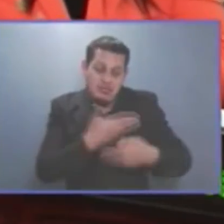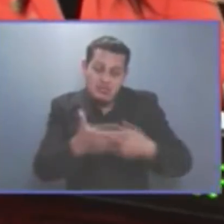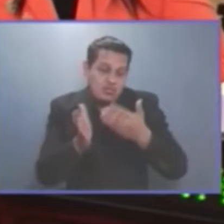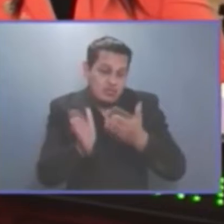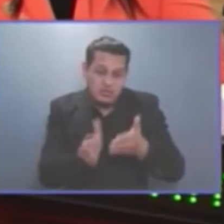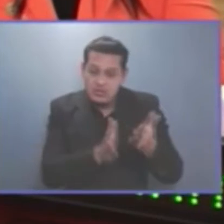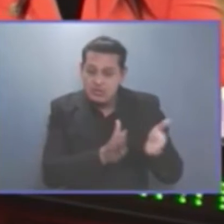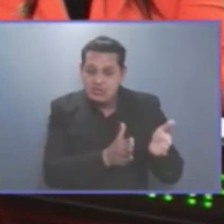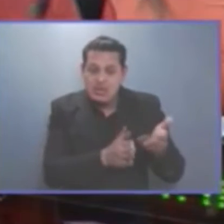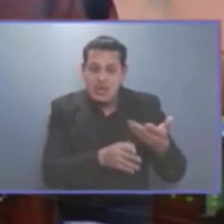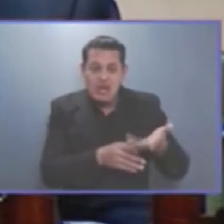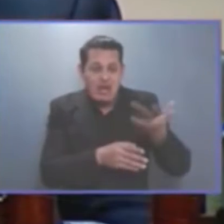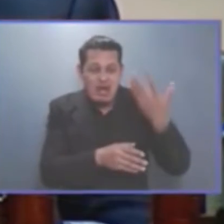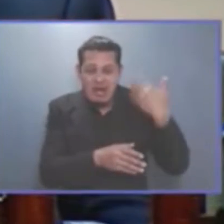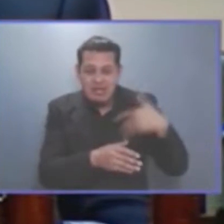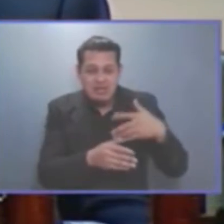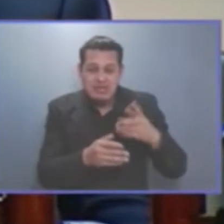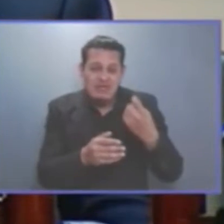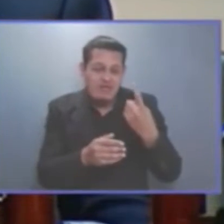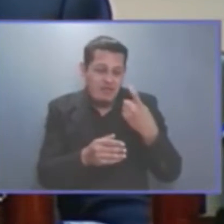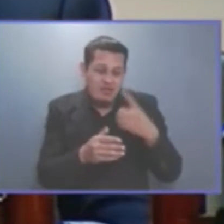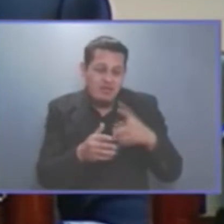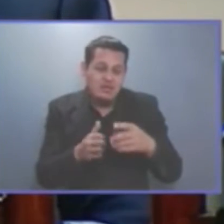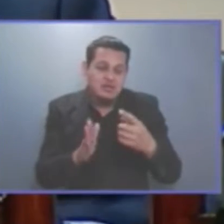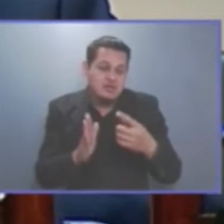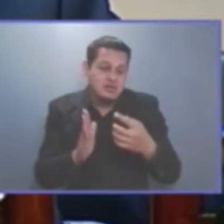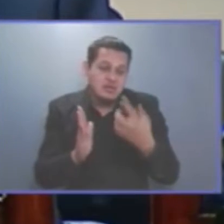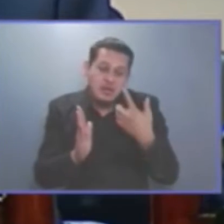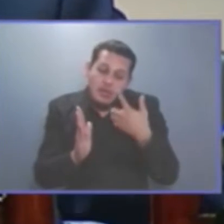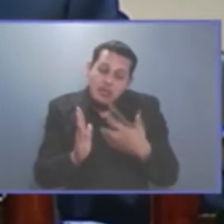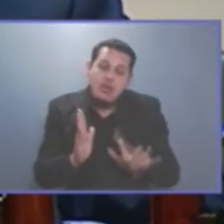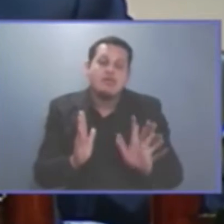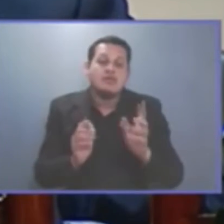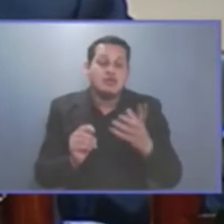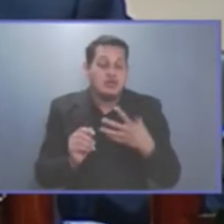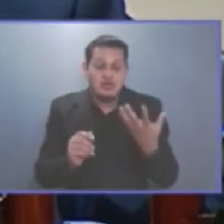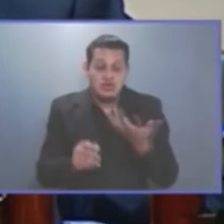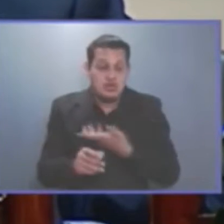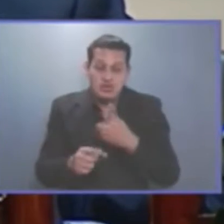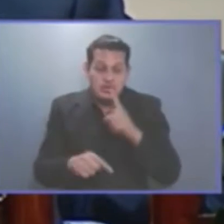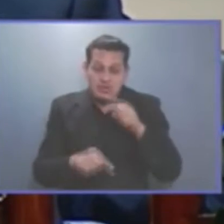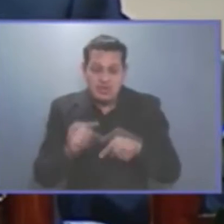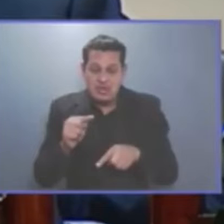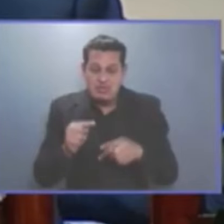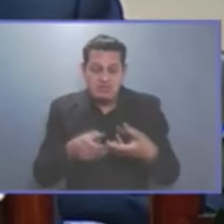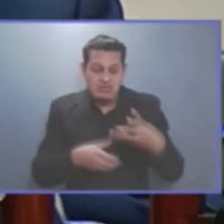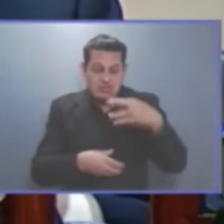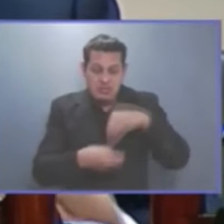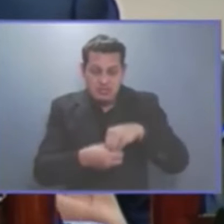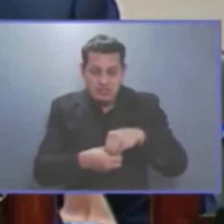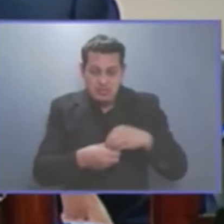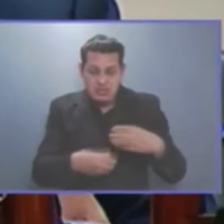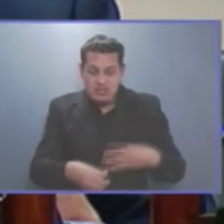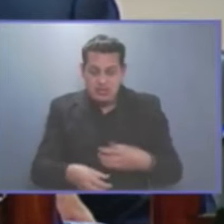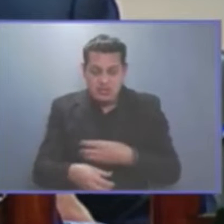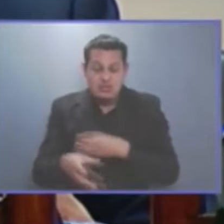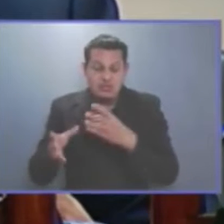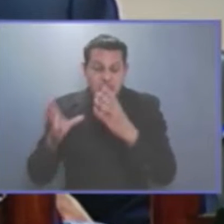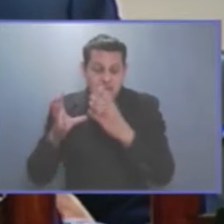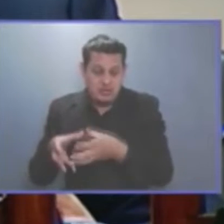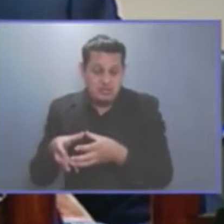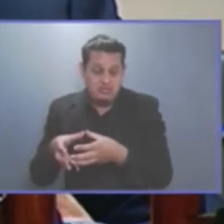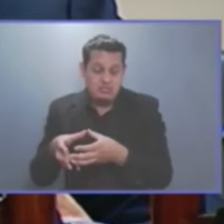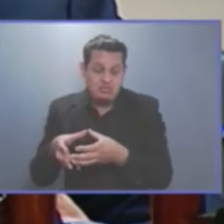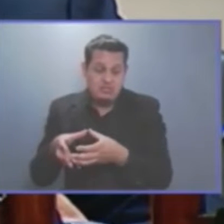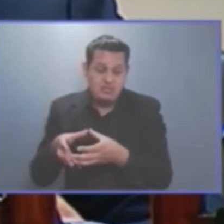procedimiento adolecía de vicios nosotros no podemos formar parte de una comisión